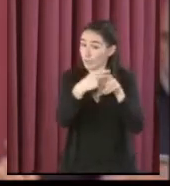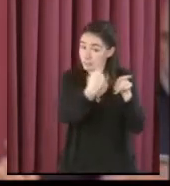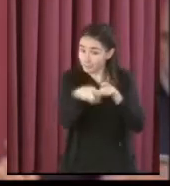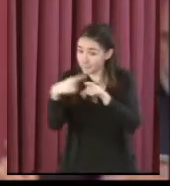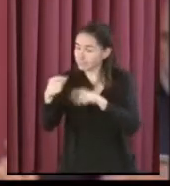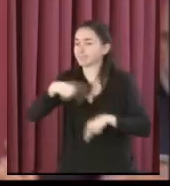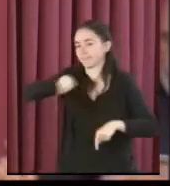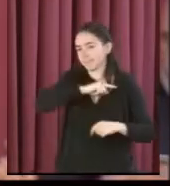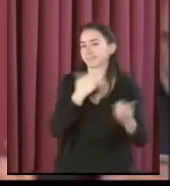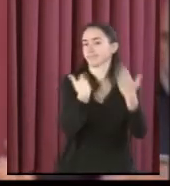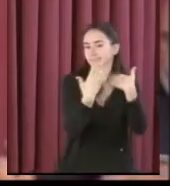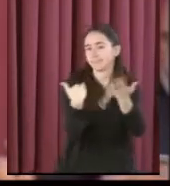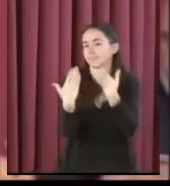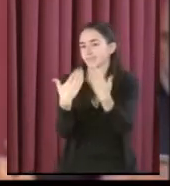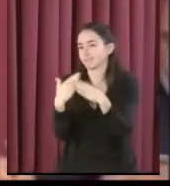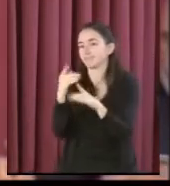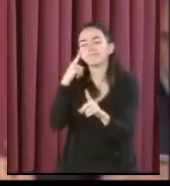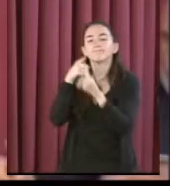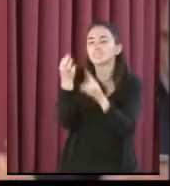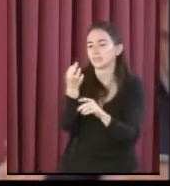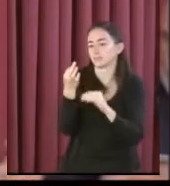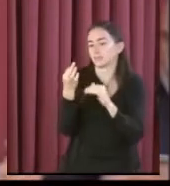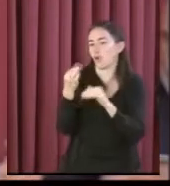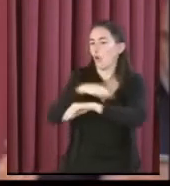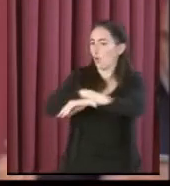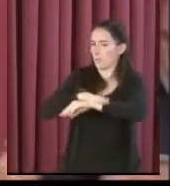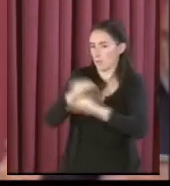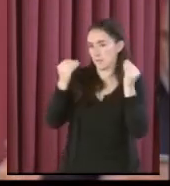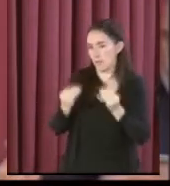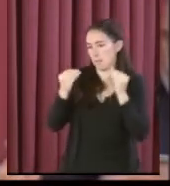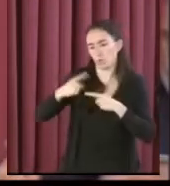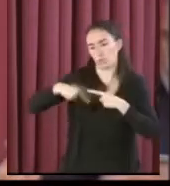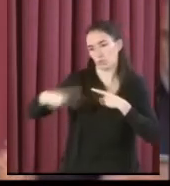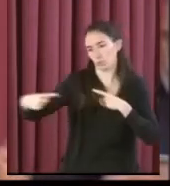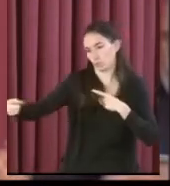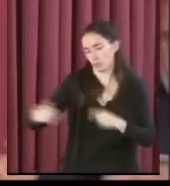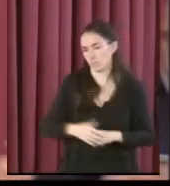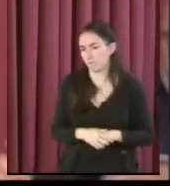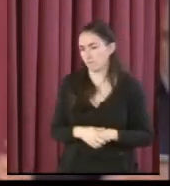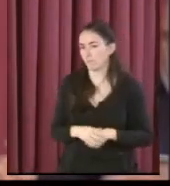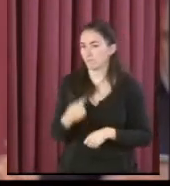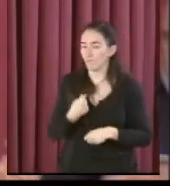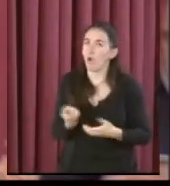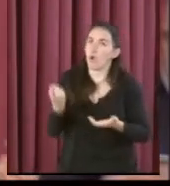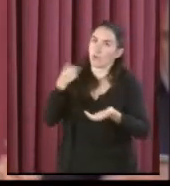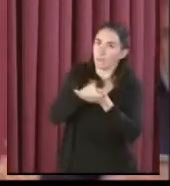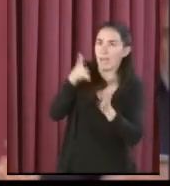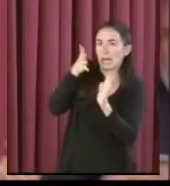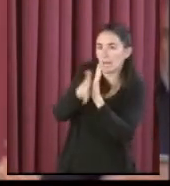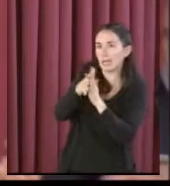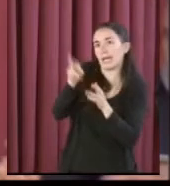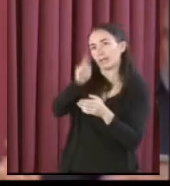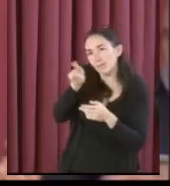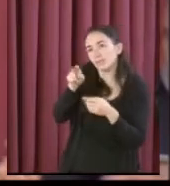objetivo: garantizar la gobernabilidad día a día. No voy a enumerar de nuevo los acuerdos que hemos sido capaces de